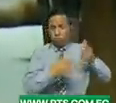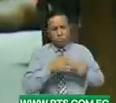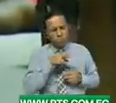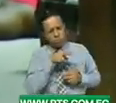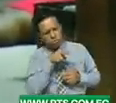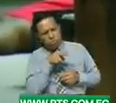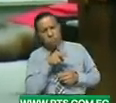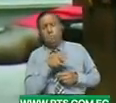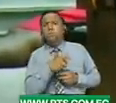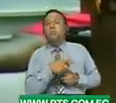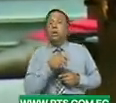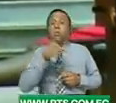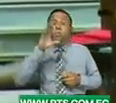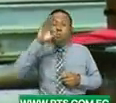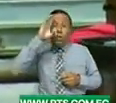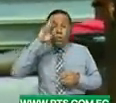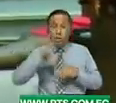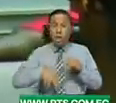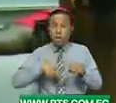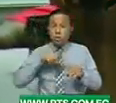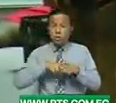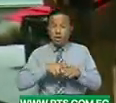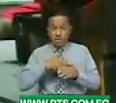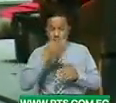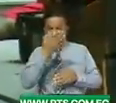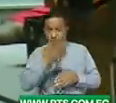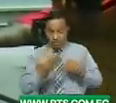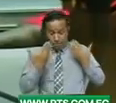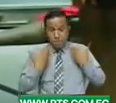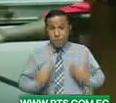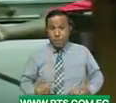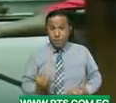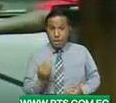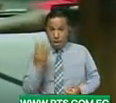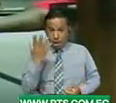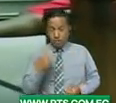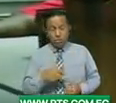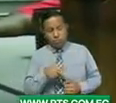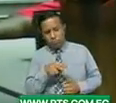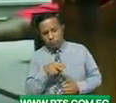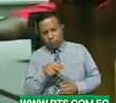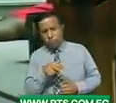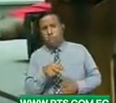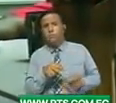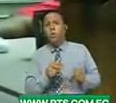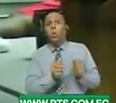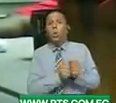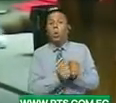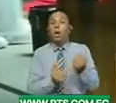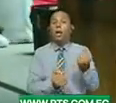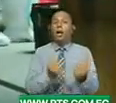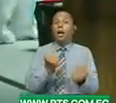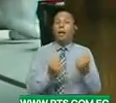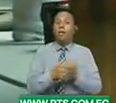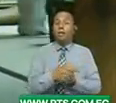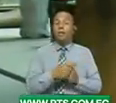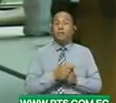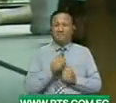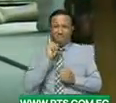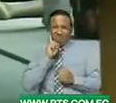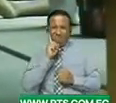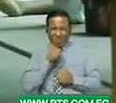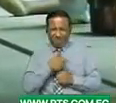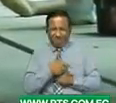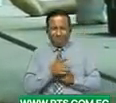se encuentra el agente de la Policía Nacional con el uniforme blanco de criminalística. Ahí junto al vehículo oscuro